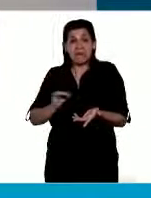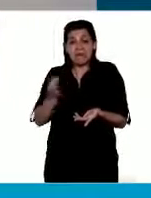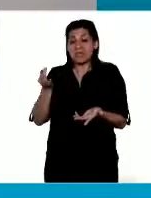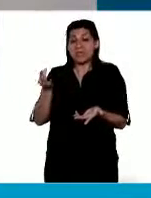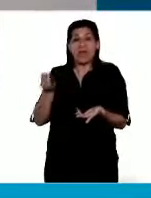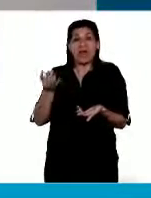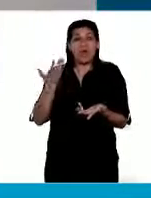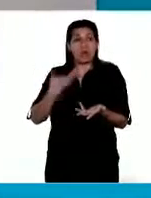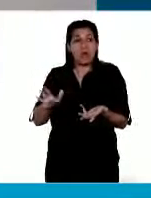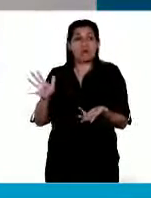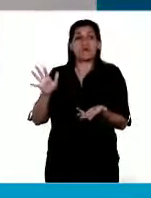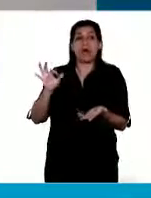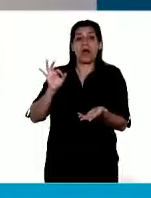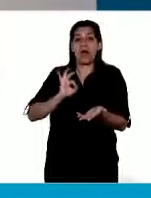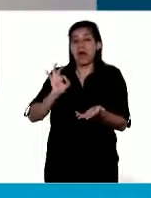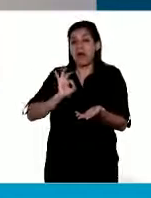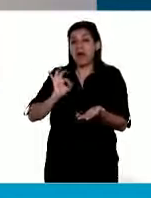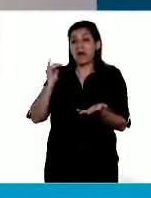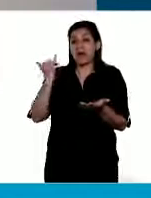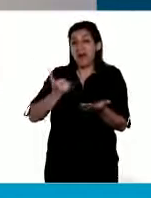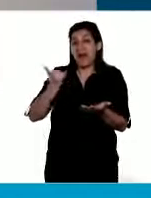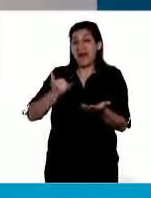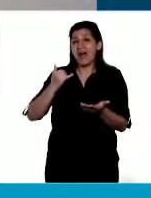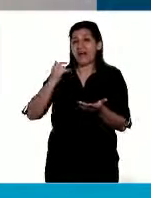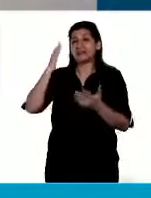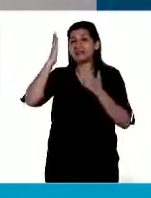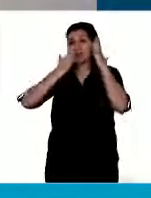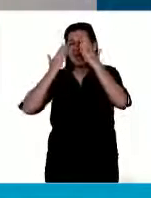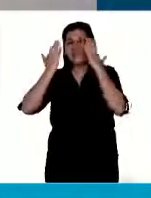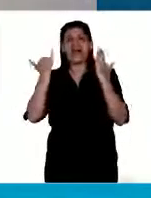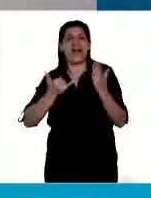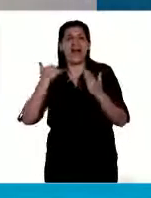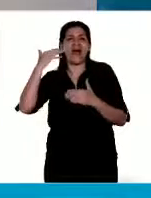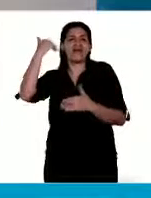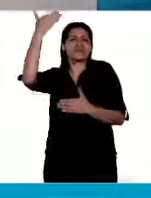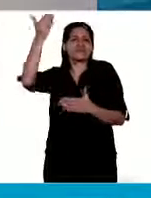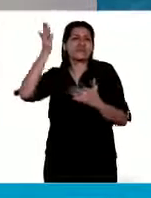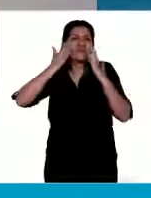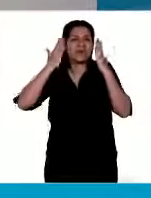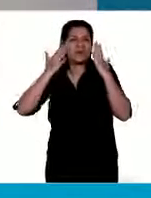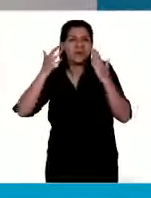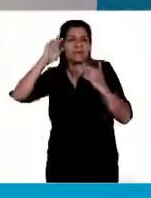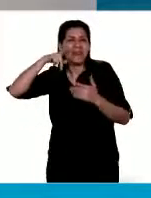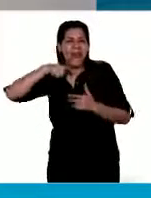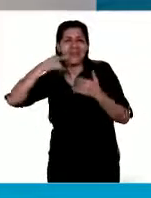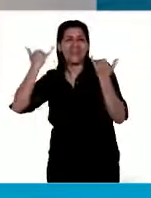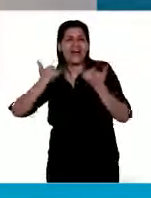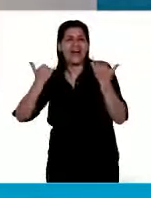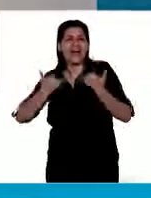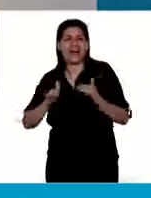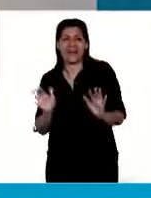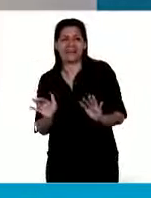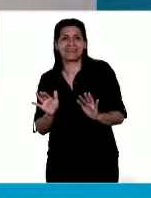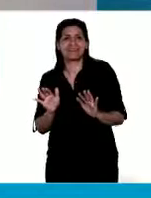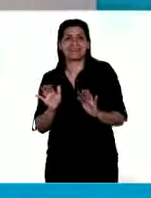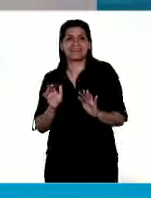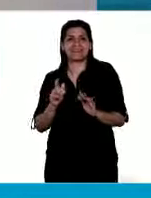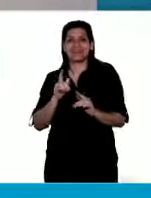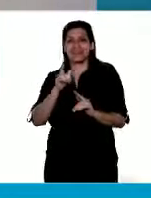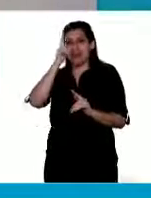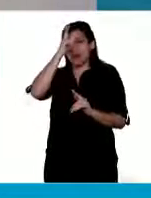cosas. Tienen deseos, tienen expectativas, como las tenemos todos. Muchos de ellos tienen que hacer un